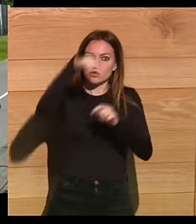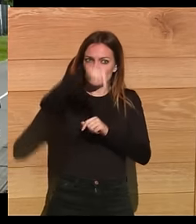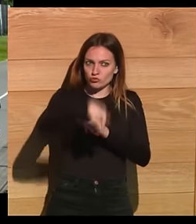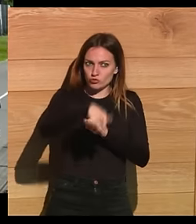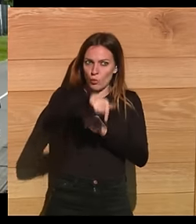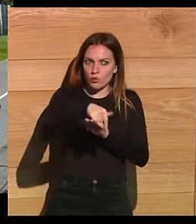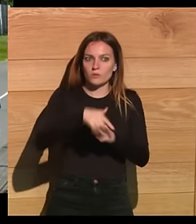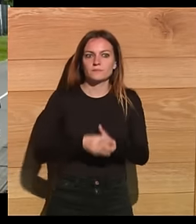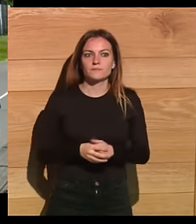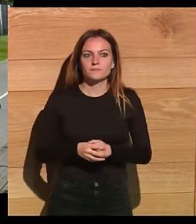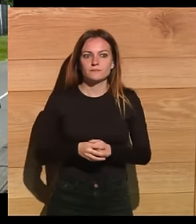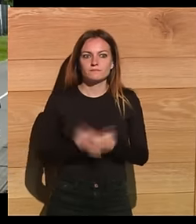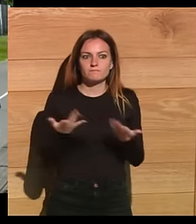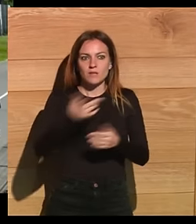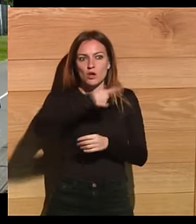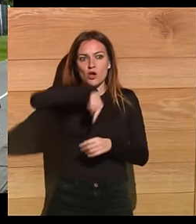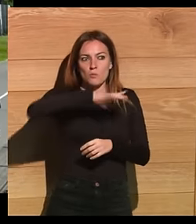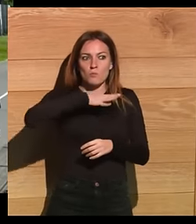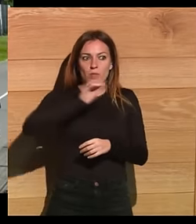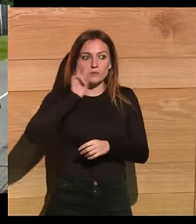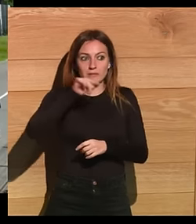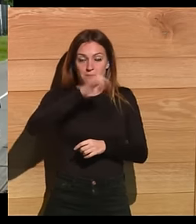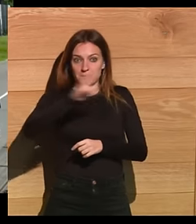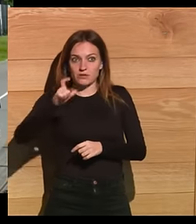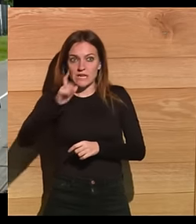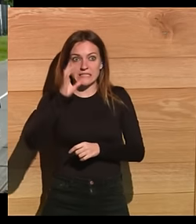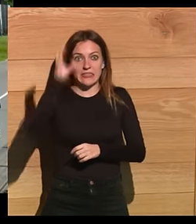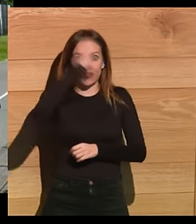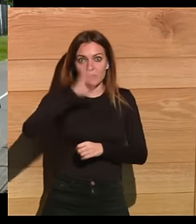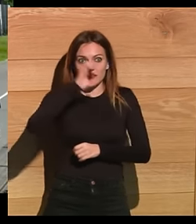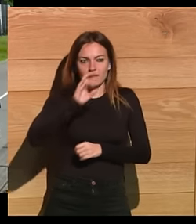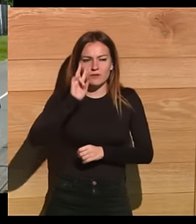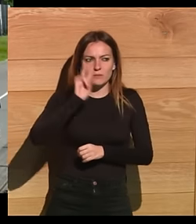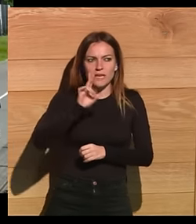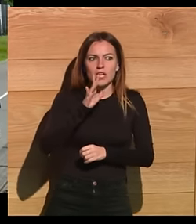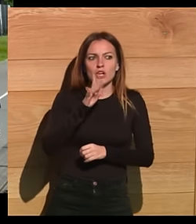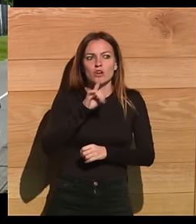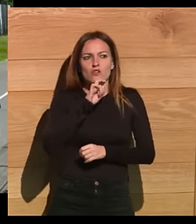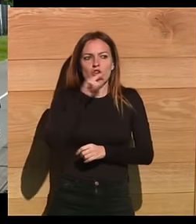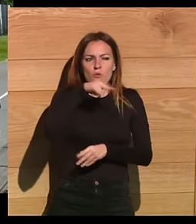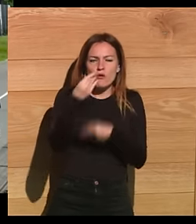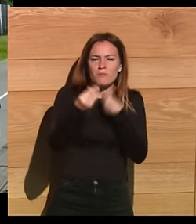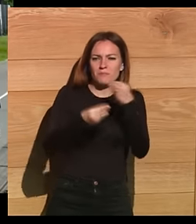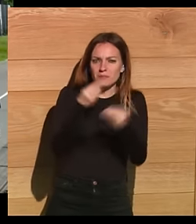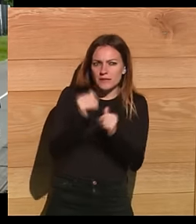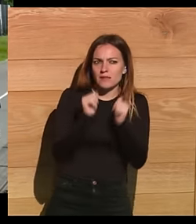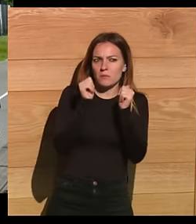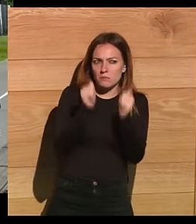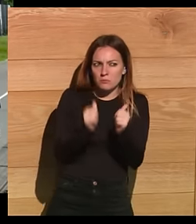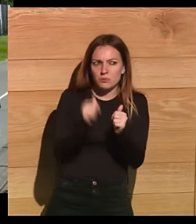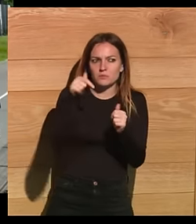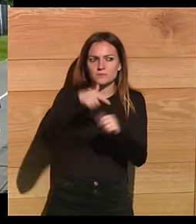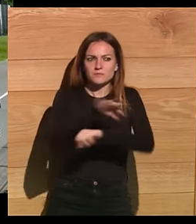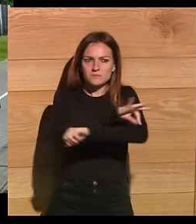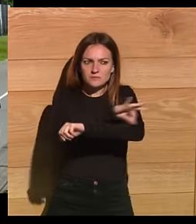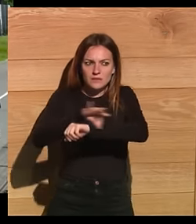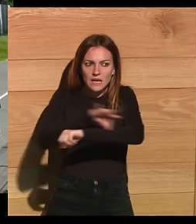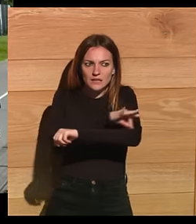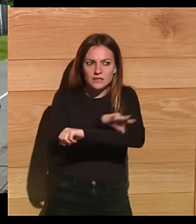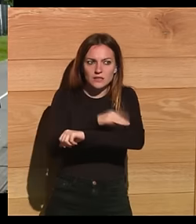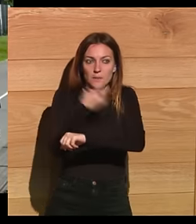Y podemos ver los científicos y cómo lo estamos introduciendo en el ejercicio, y el arquitecto y